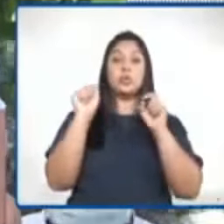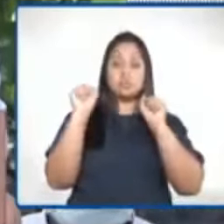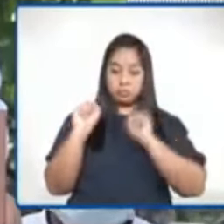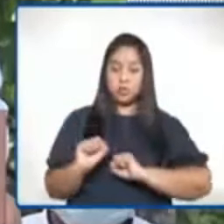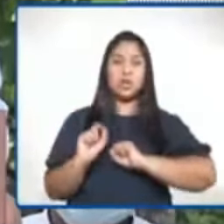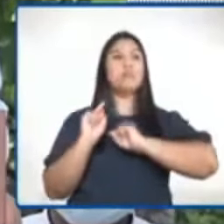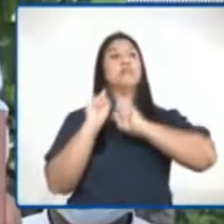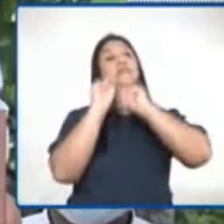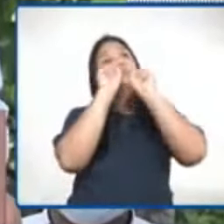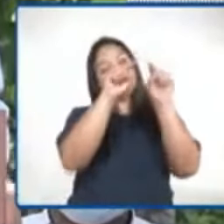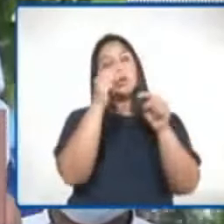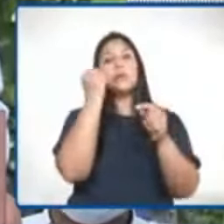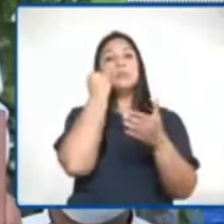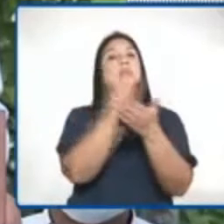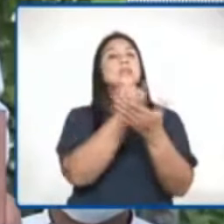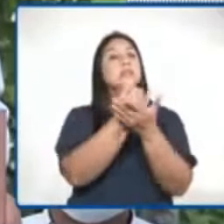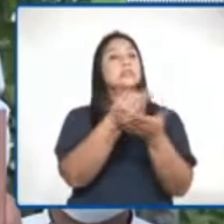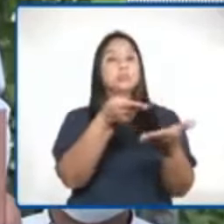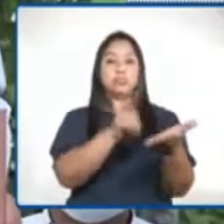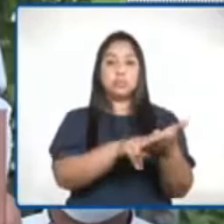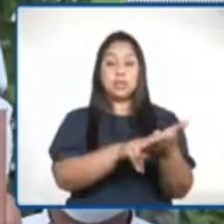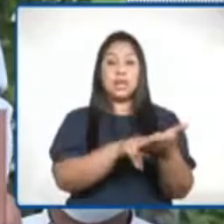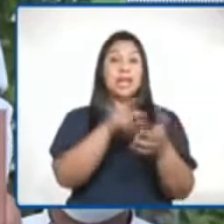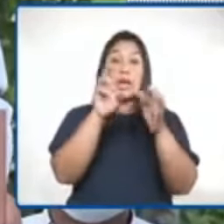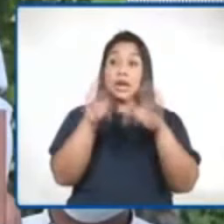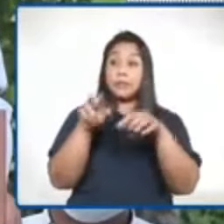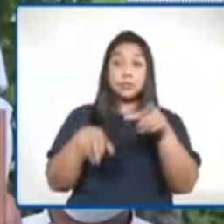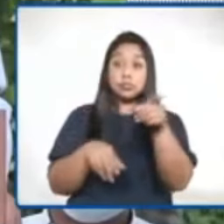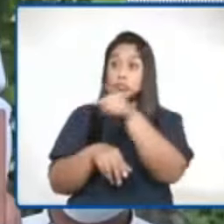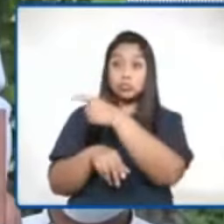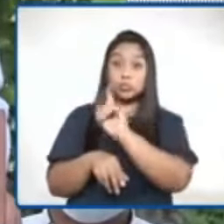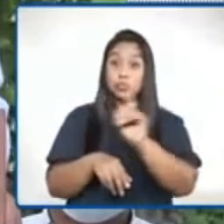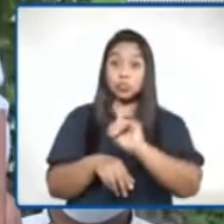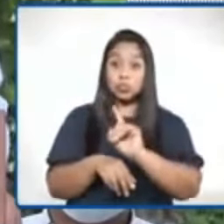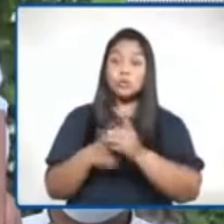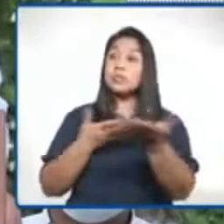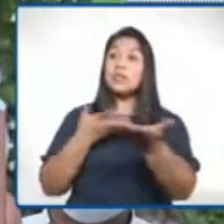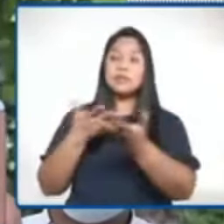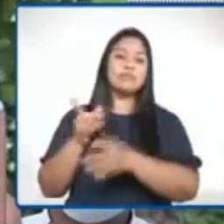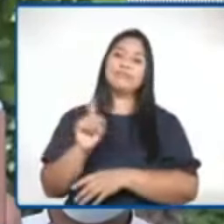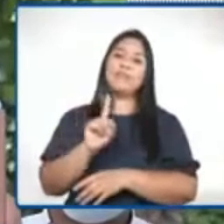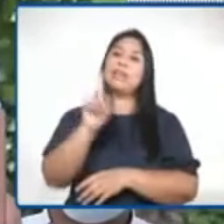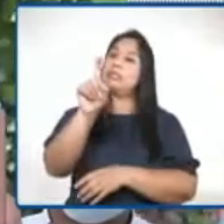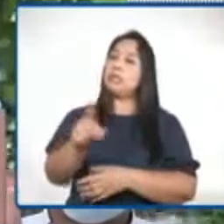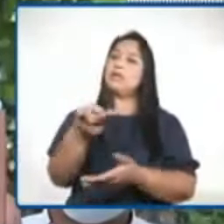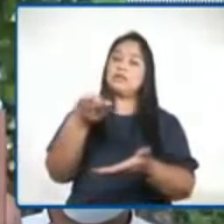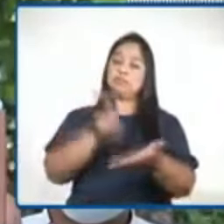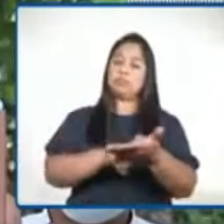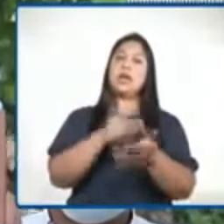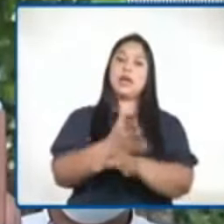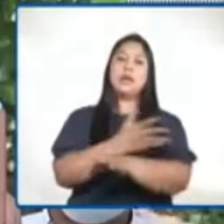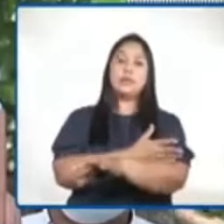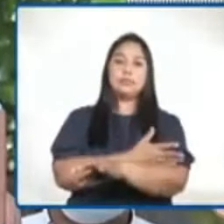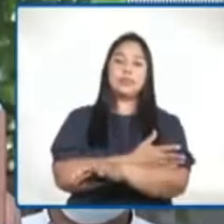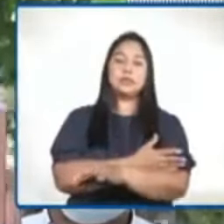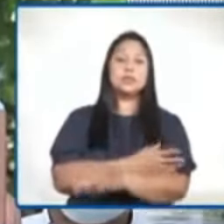a registrarse. La gente que no esté registrada no la vamos a poder atender hasta que no se haya registrado. Necesitamos